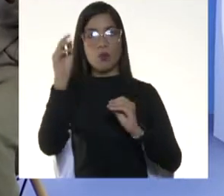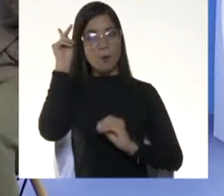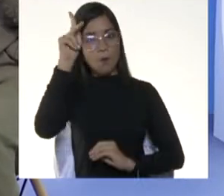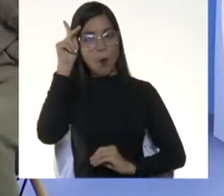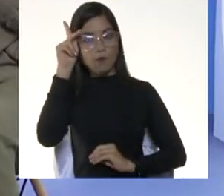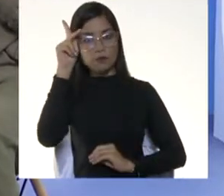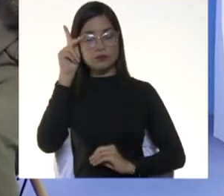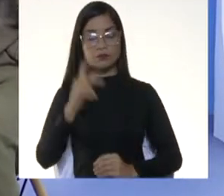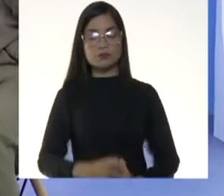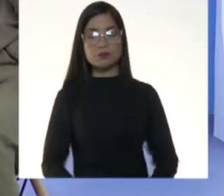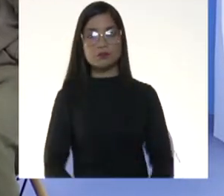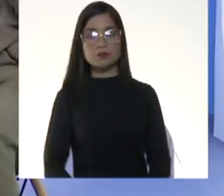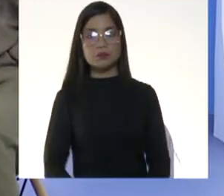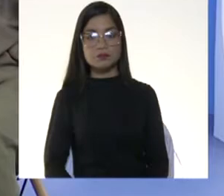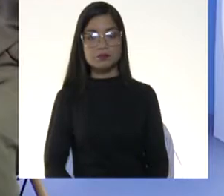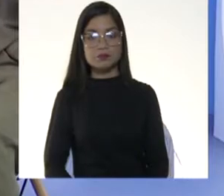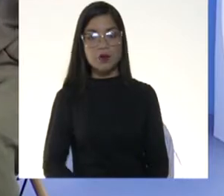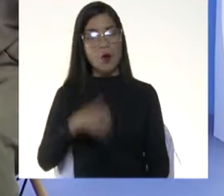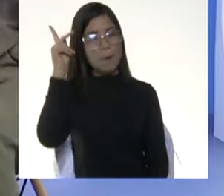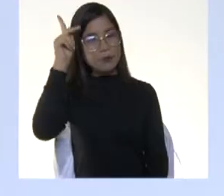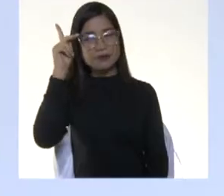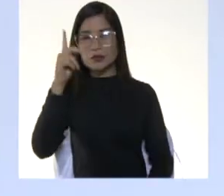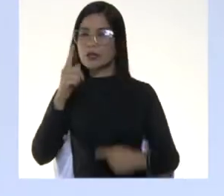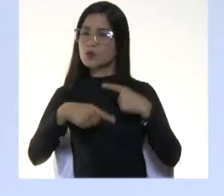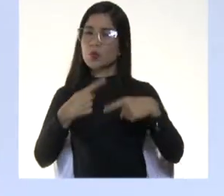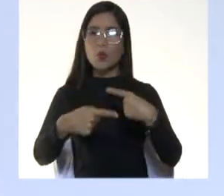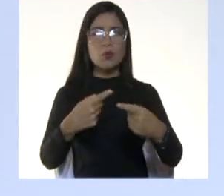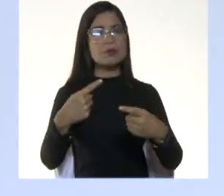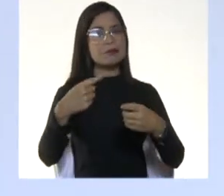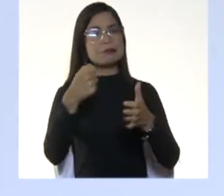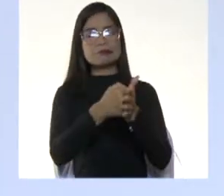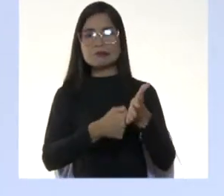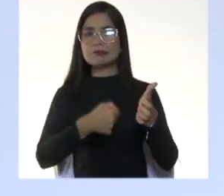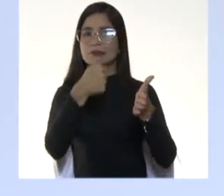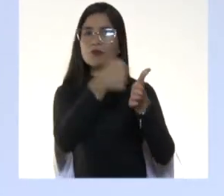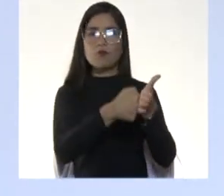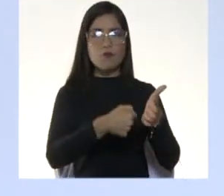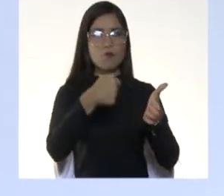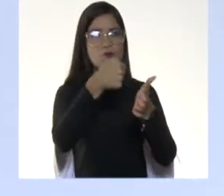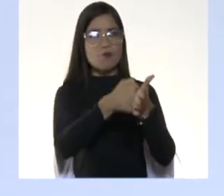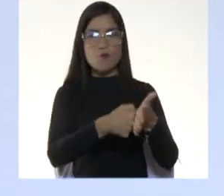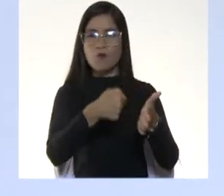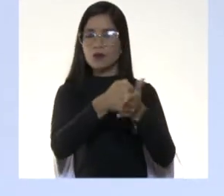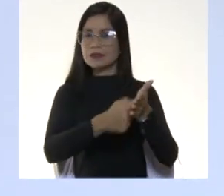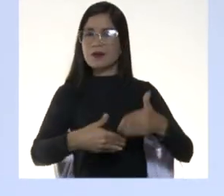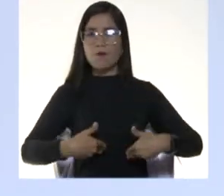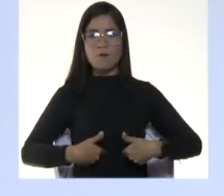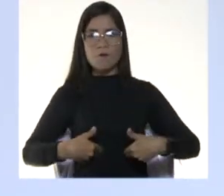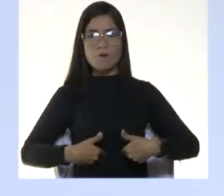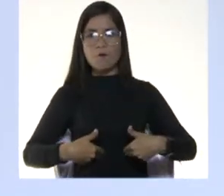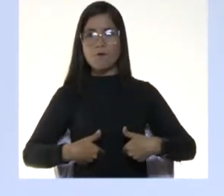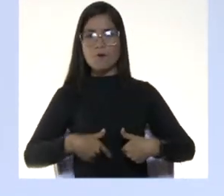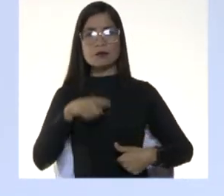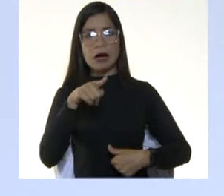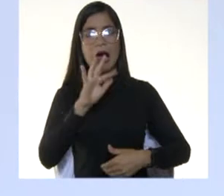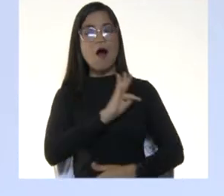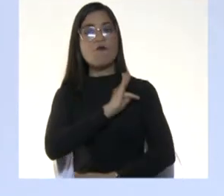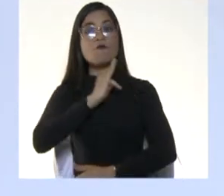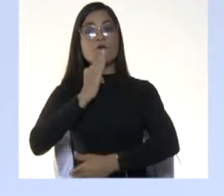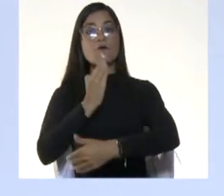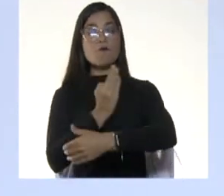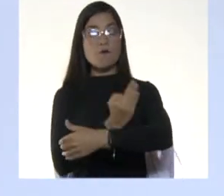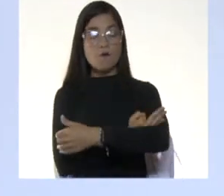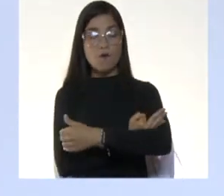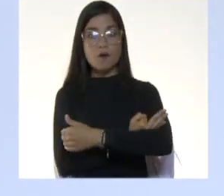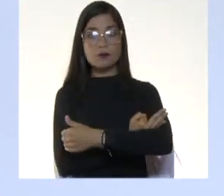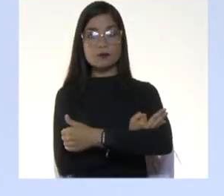la acotación de los educadores, esos educadores que dan la vida, que están ahí, que luchan, igual que esas comunidades aledañas, de verdad que han fortalecido a través de estos